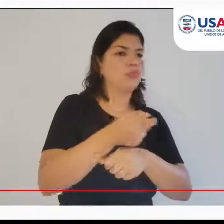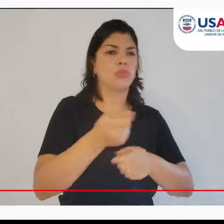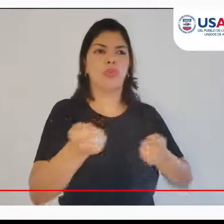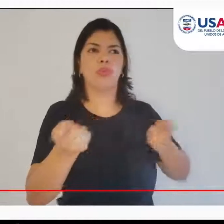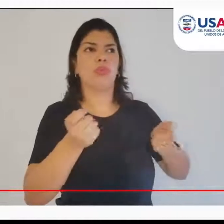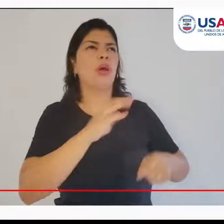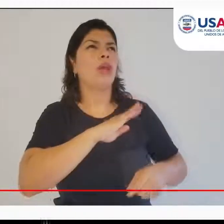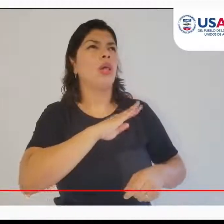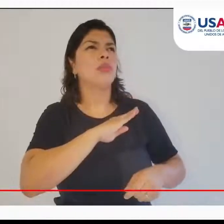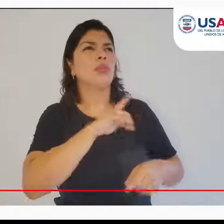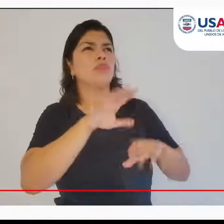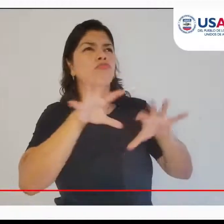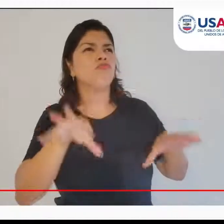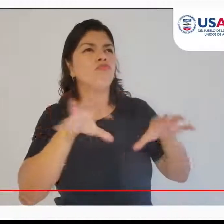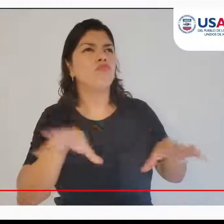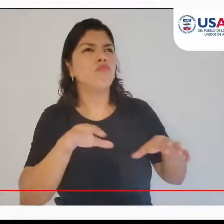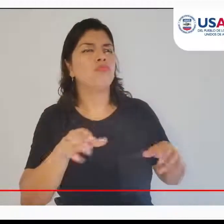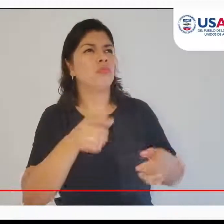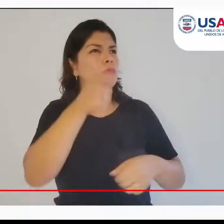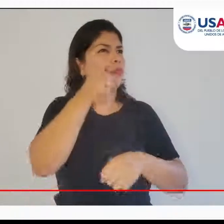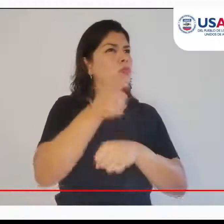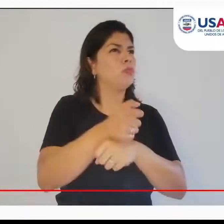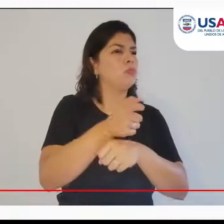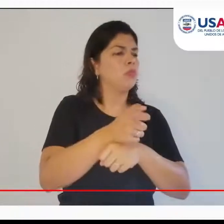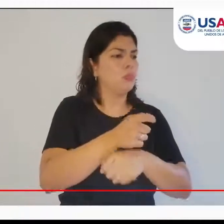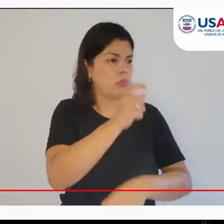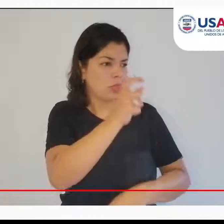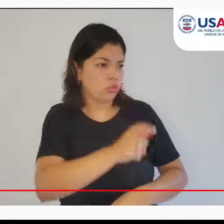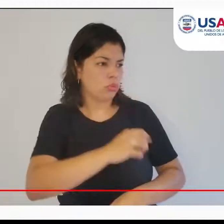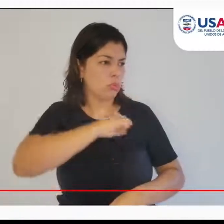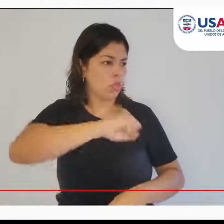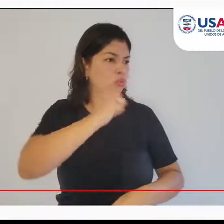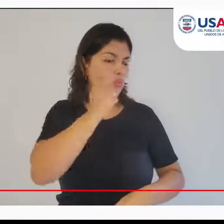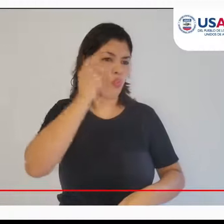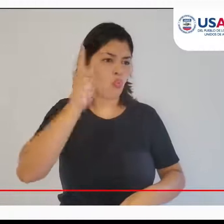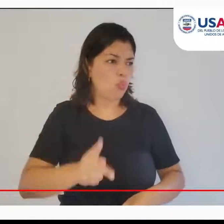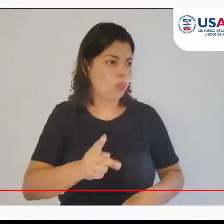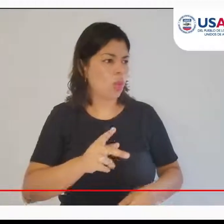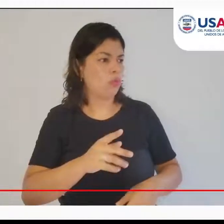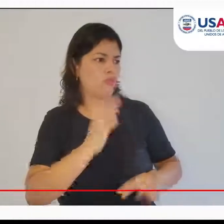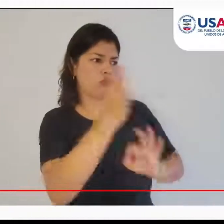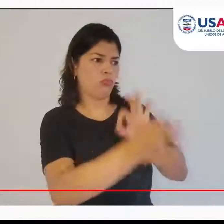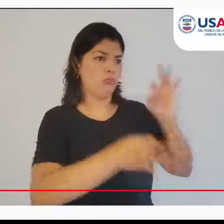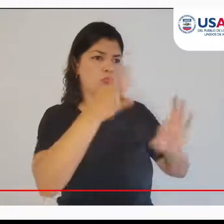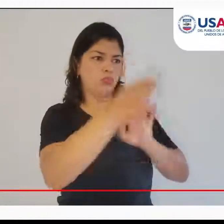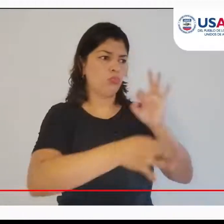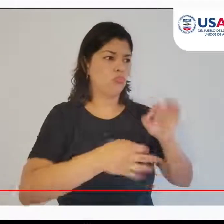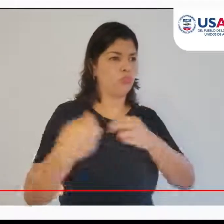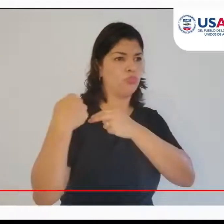frente a la gestión de una alcaldía, y también velan por los derechos humanos, la protección, la promoción de los derechos humanos